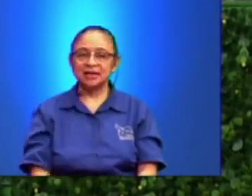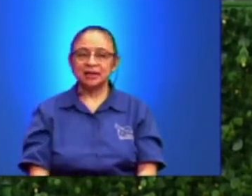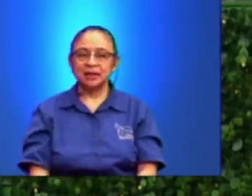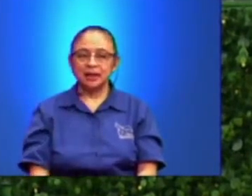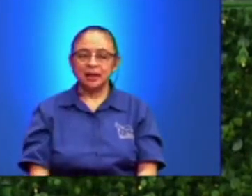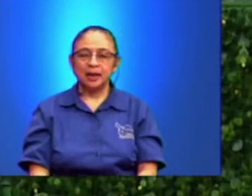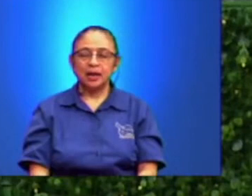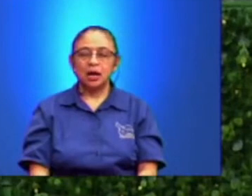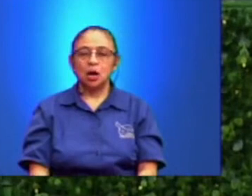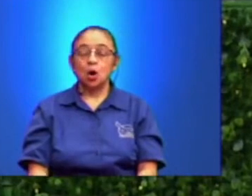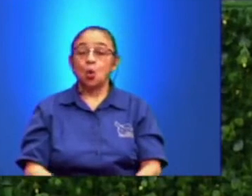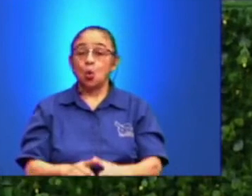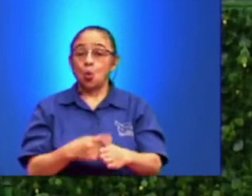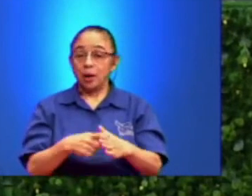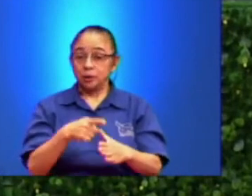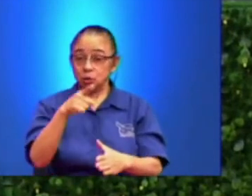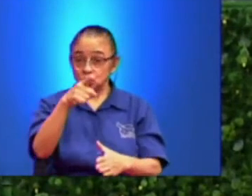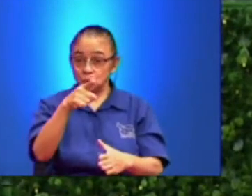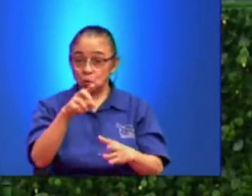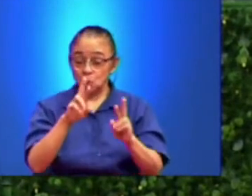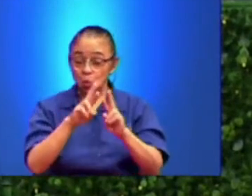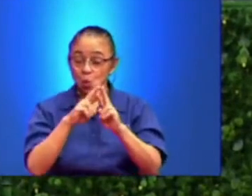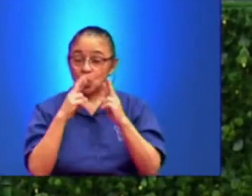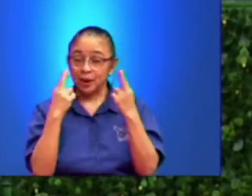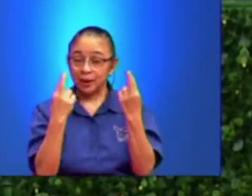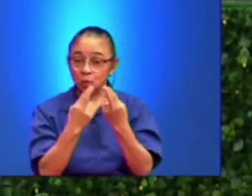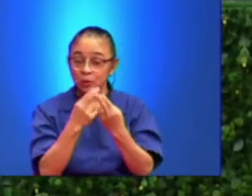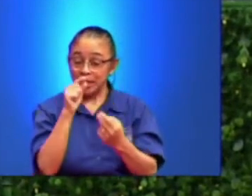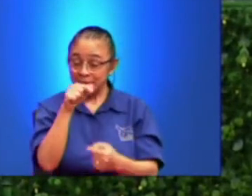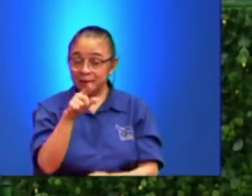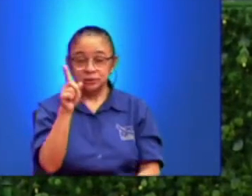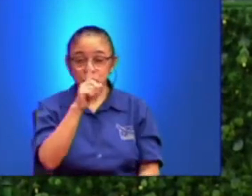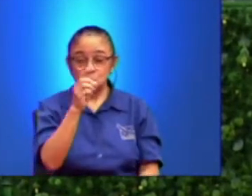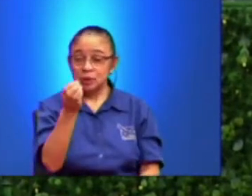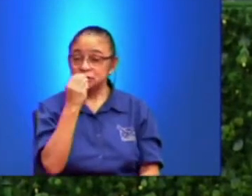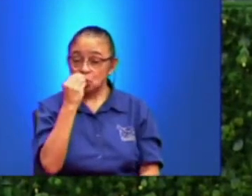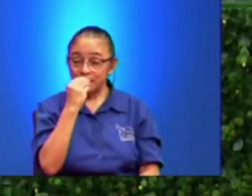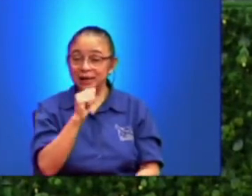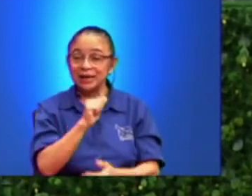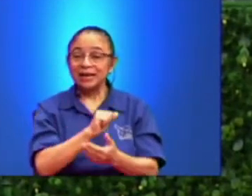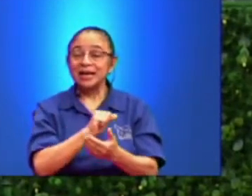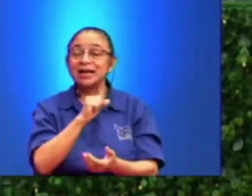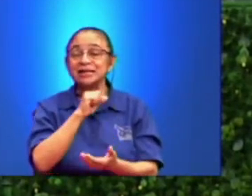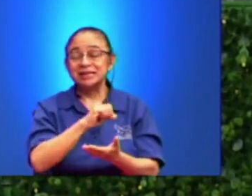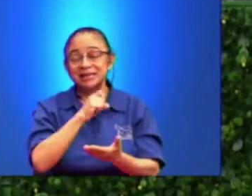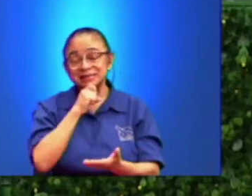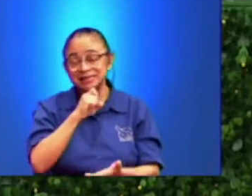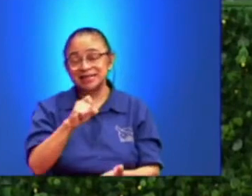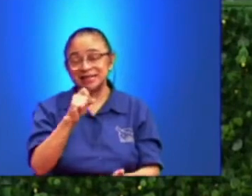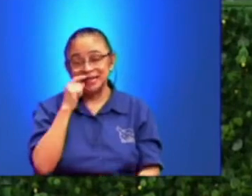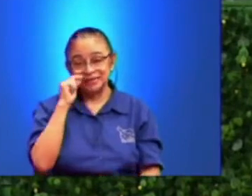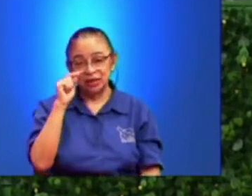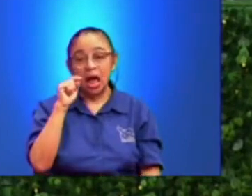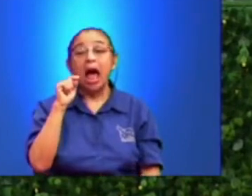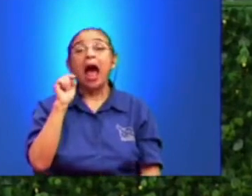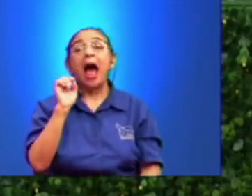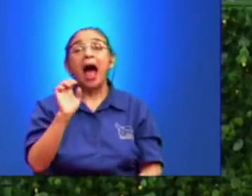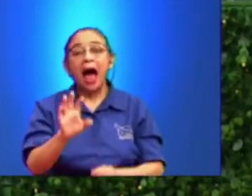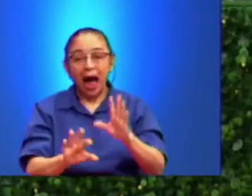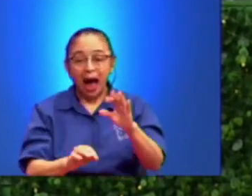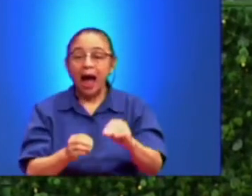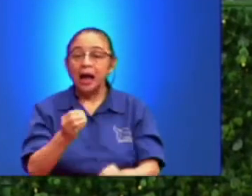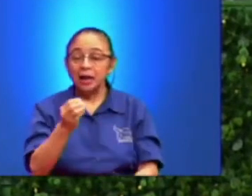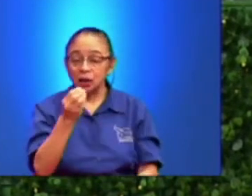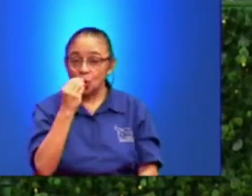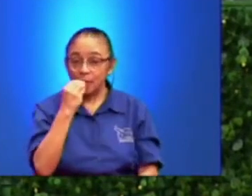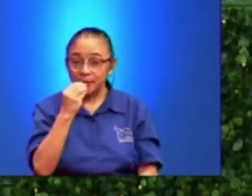por tanto cuando reúnes esto ya no es comer la cena del señor porque al comer cada uno toma primero